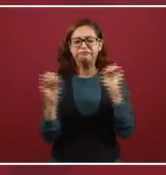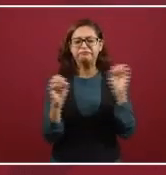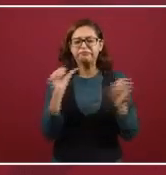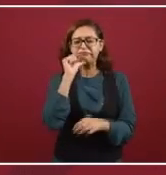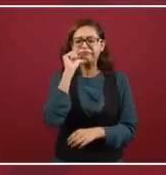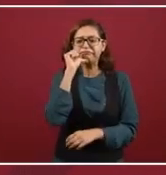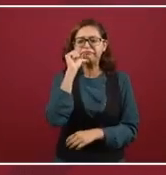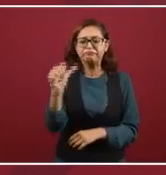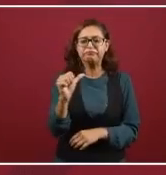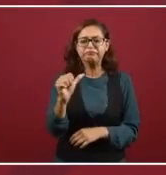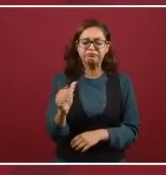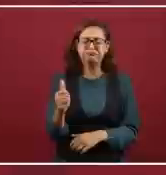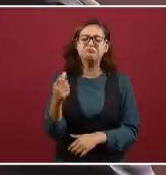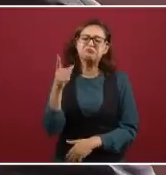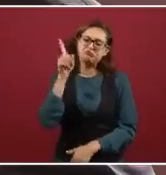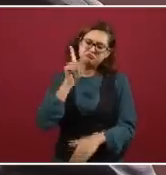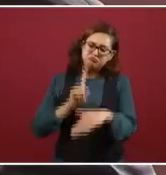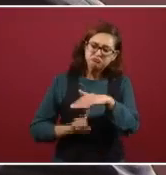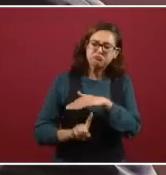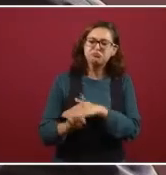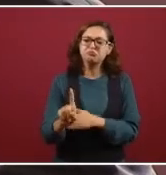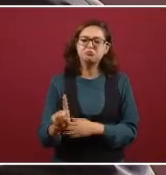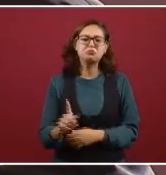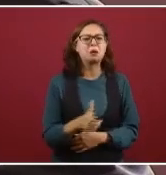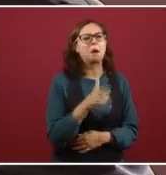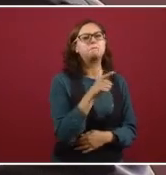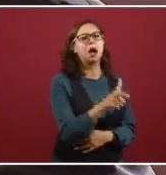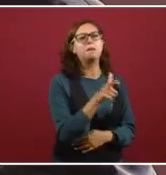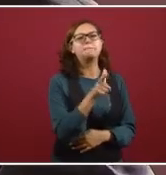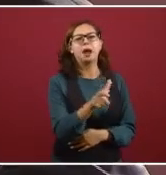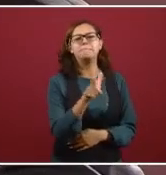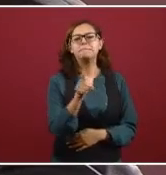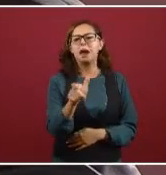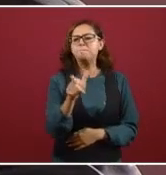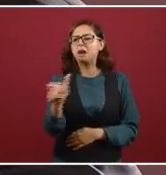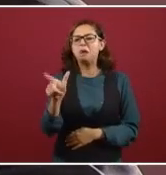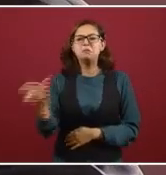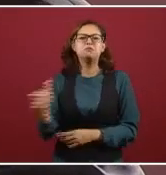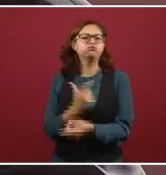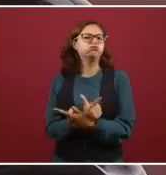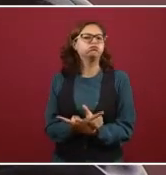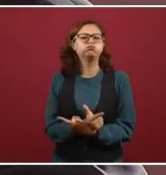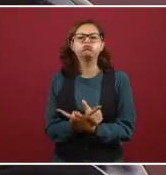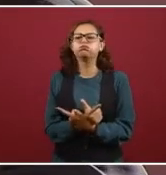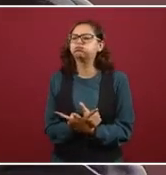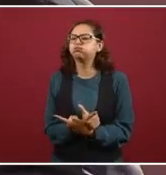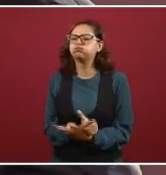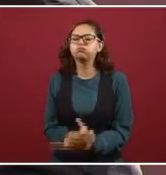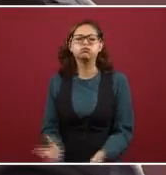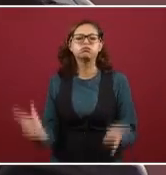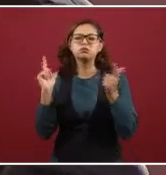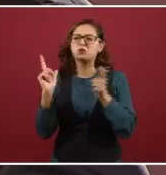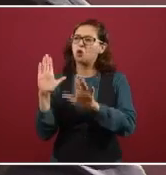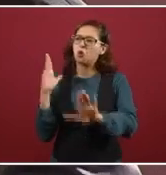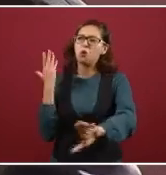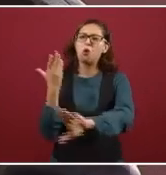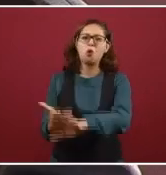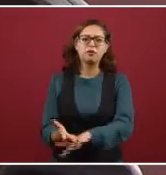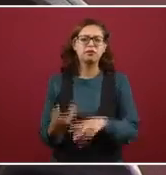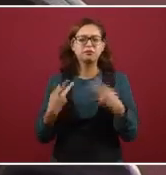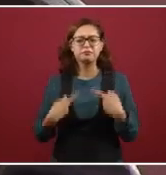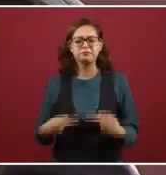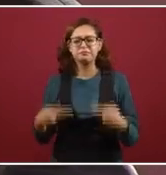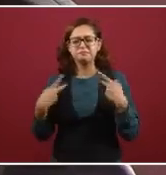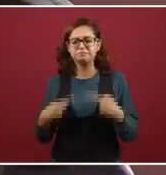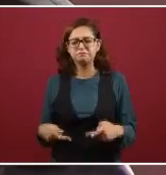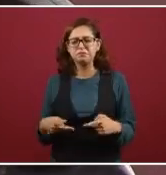Y literalmente entró y disparó a mansalva sobre las personas,